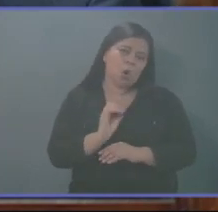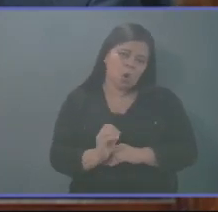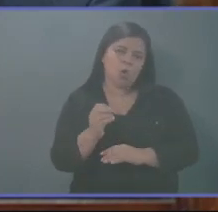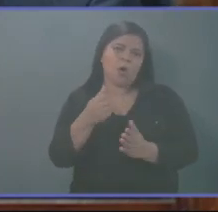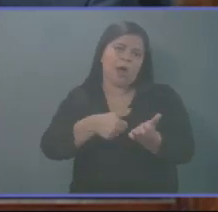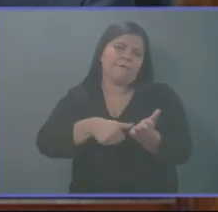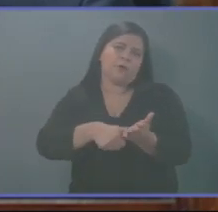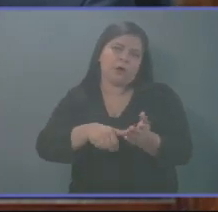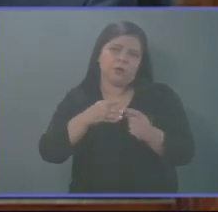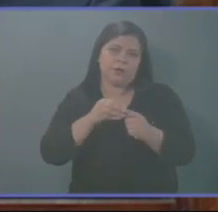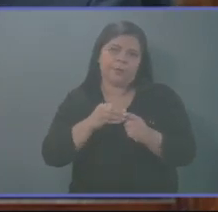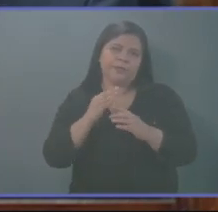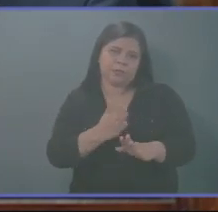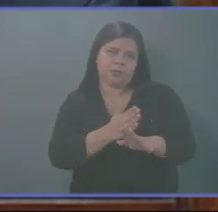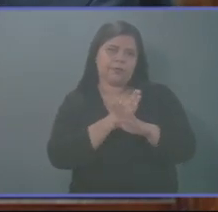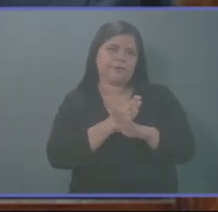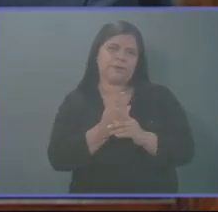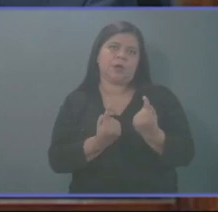defensor especial.